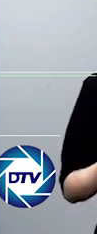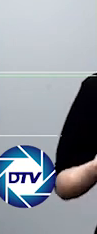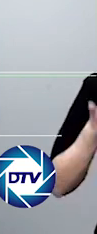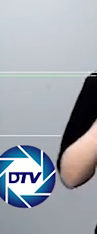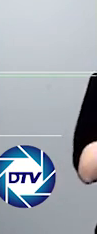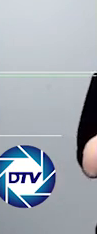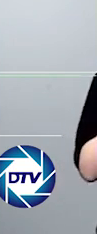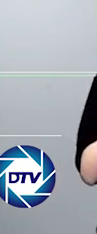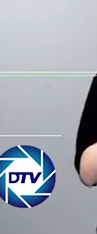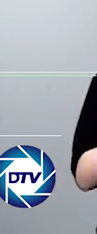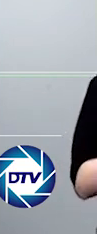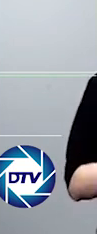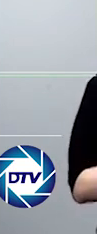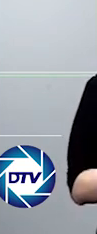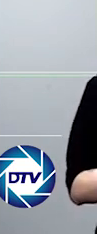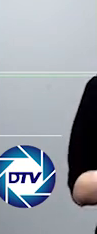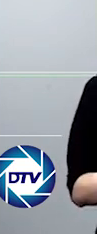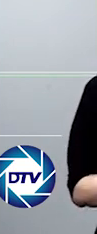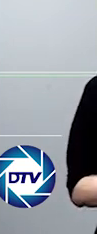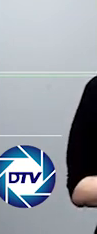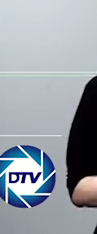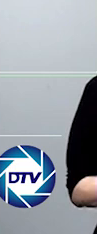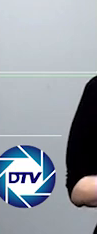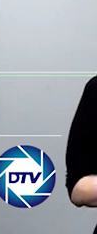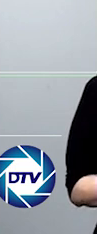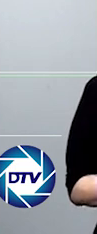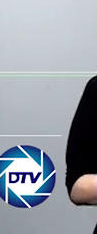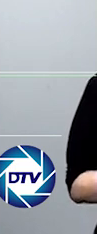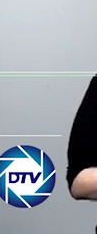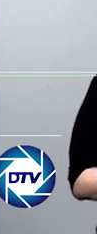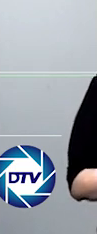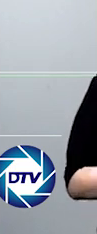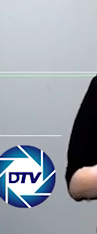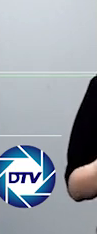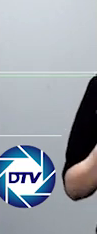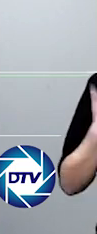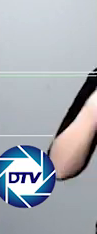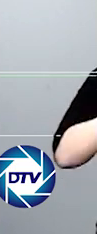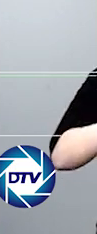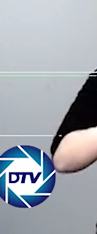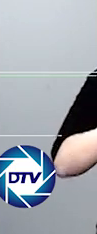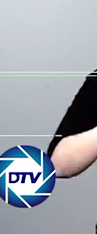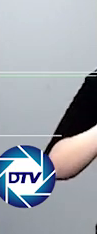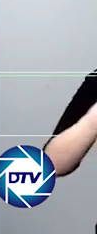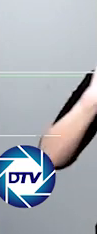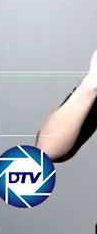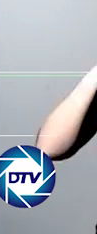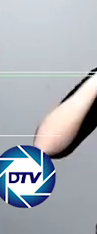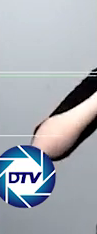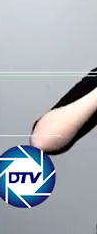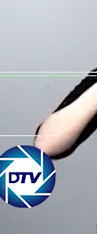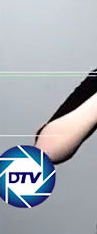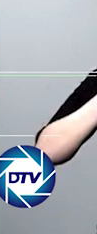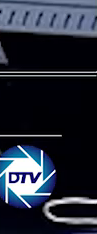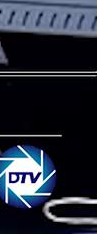245 del Código Penal, o el delito de allanamiento, que está recogido en el artículo 202